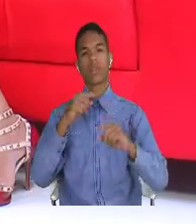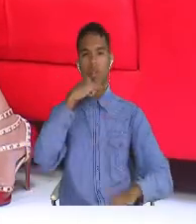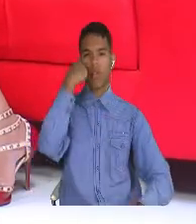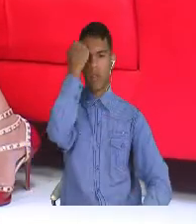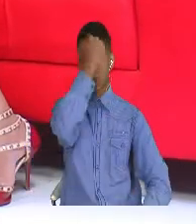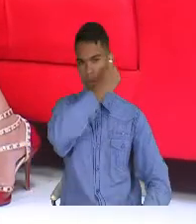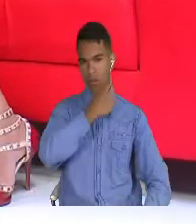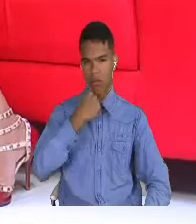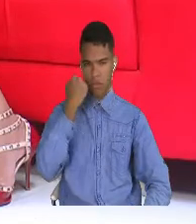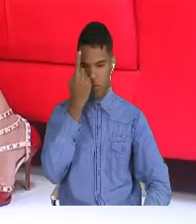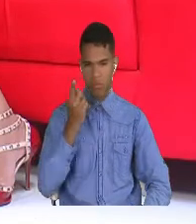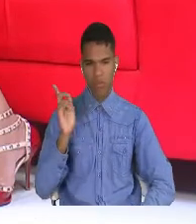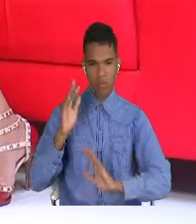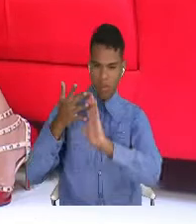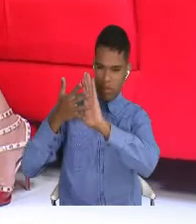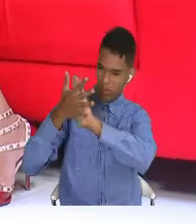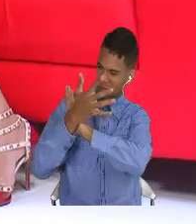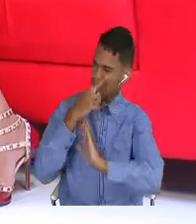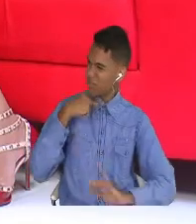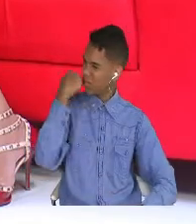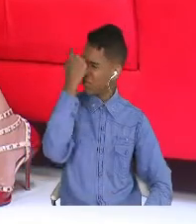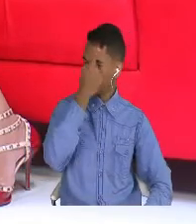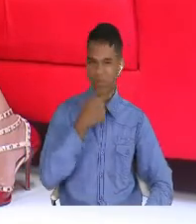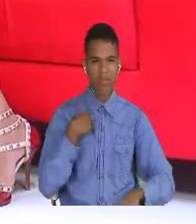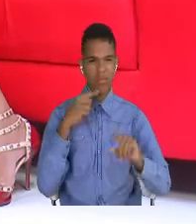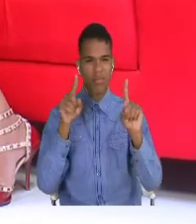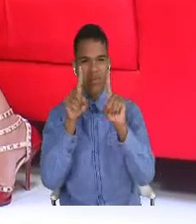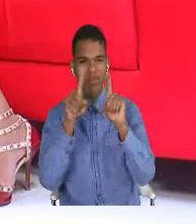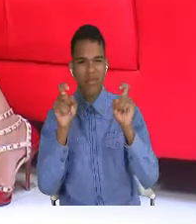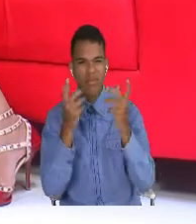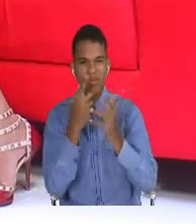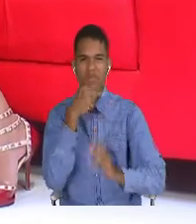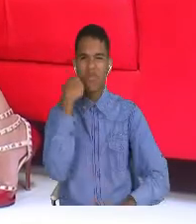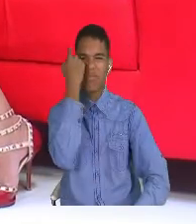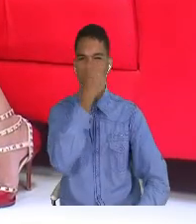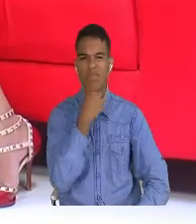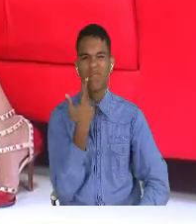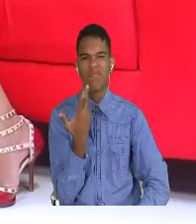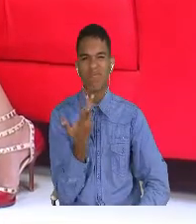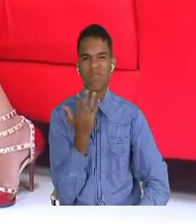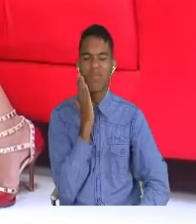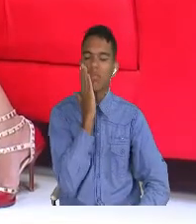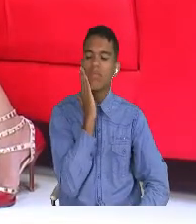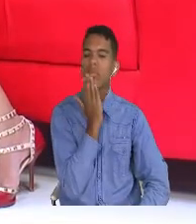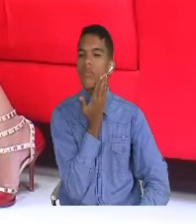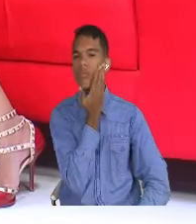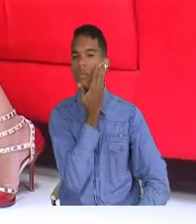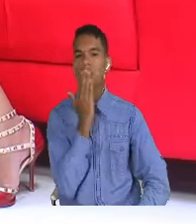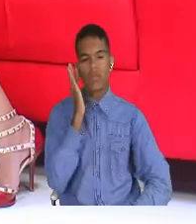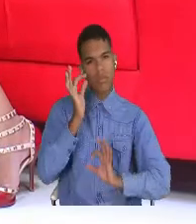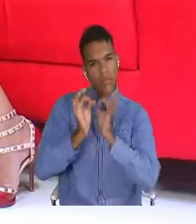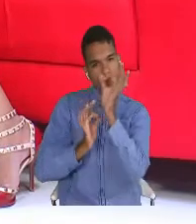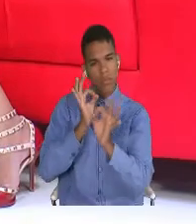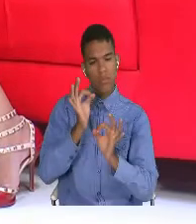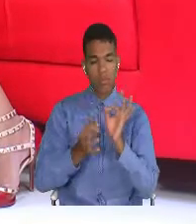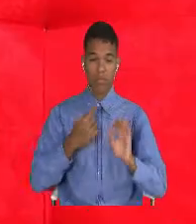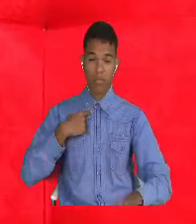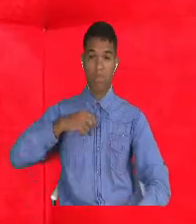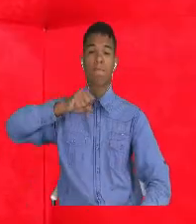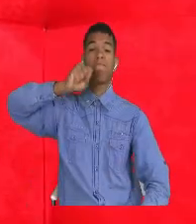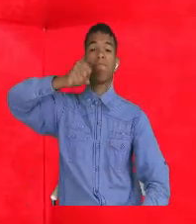Entonces, contémosle a nuestros televidentes en lo facial que podemos encontrar. Bueno, nosotros manejamos limpiezas faciales y plasma rico en